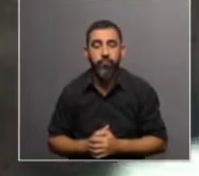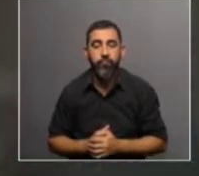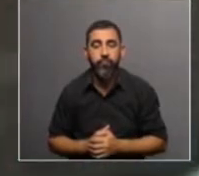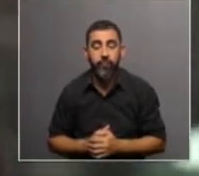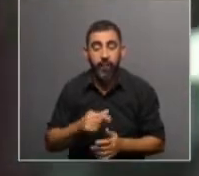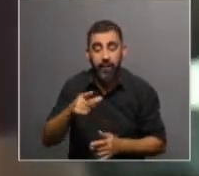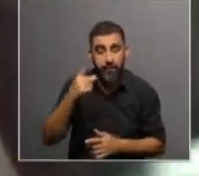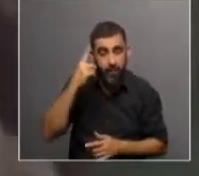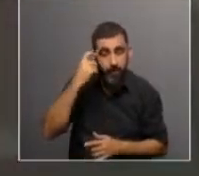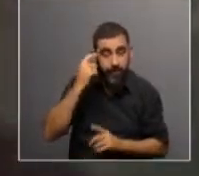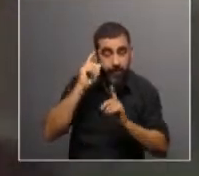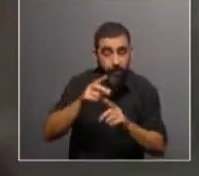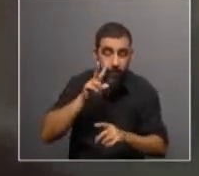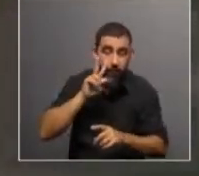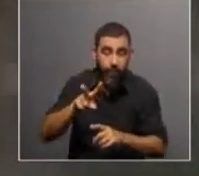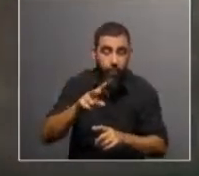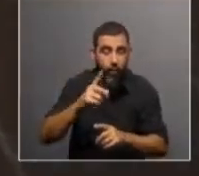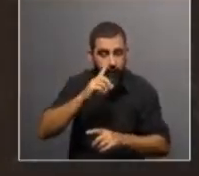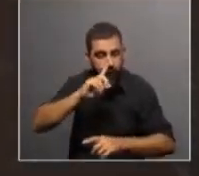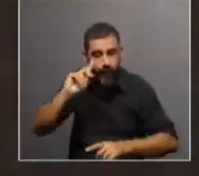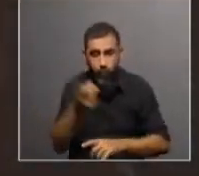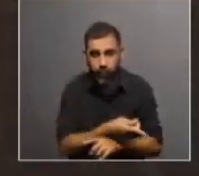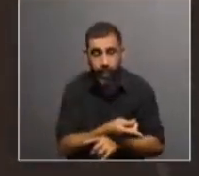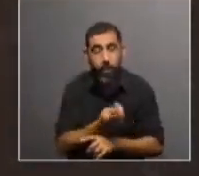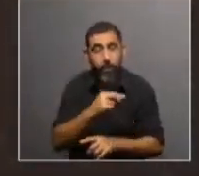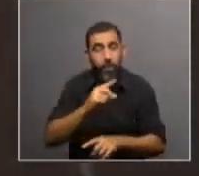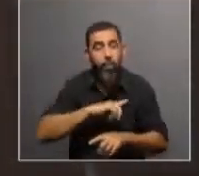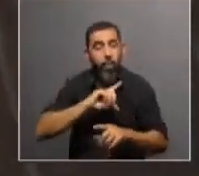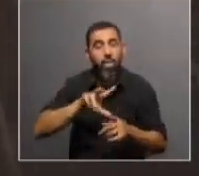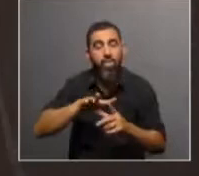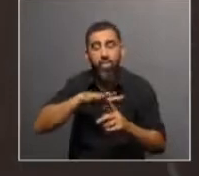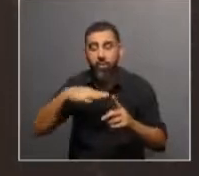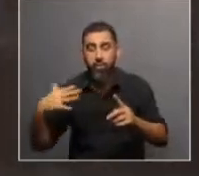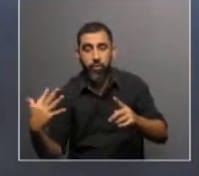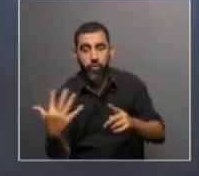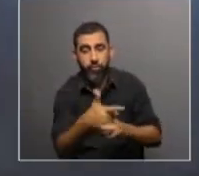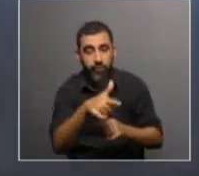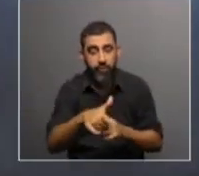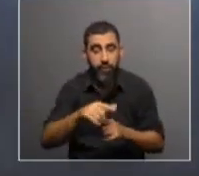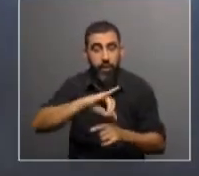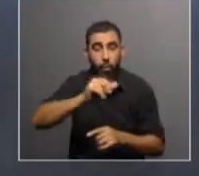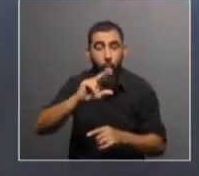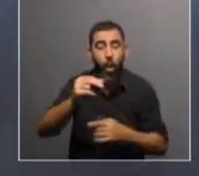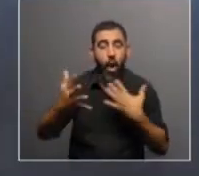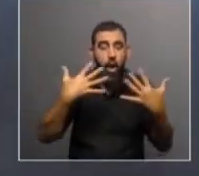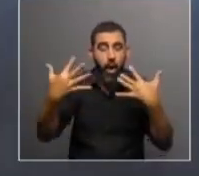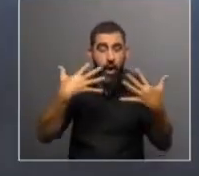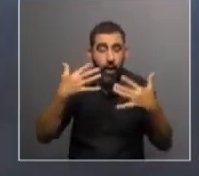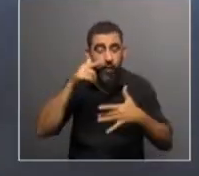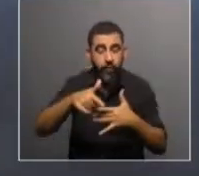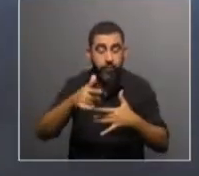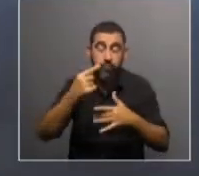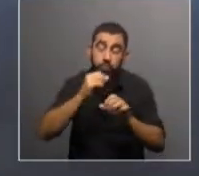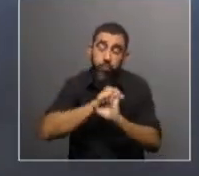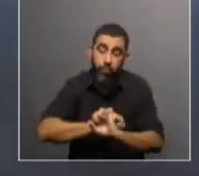Y en este experimento estamos viendo la aceleración, pero a lo largo de una dimensión. Está Juan Pedro corriendo,